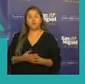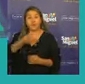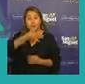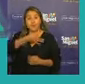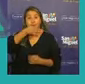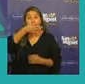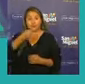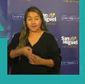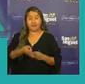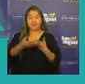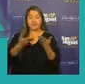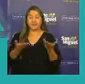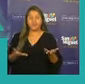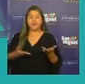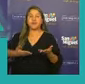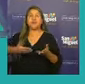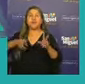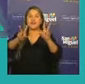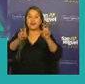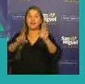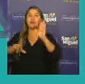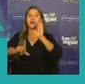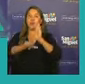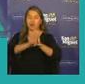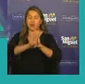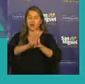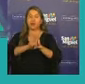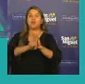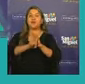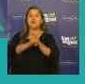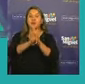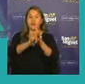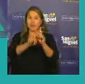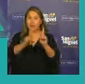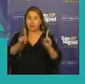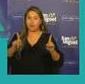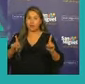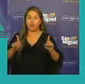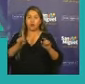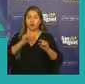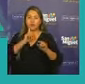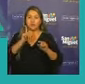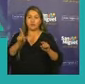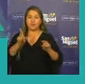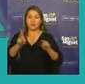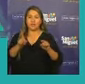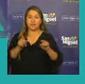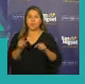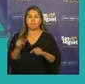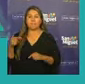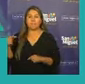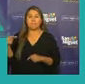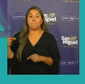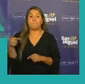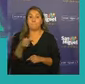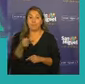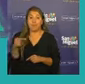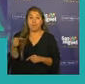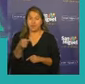decirles que en términos legales cada uno tiene encima de la mesa el pendrive donde